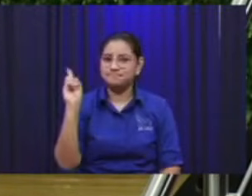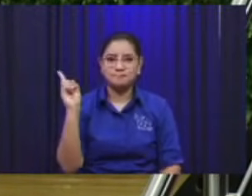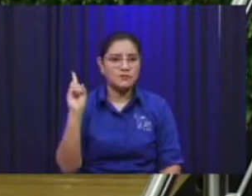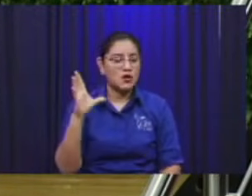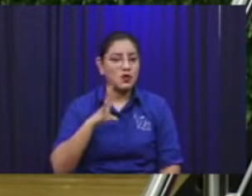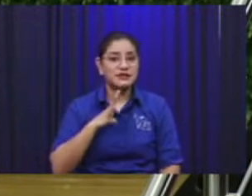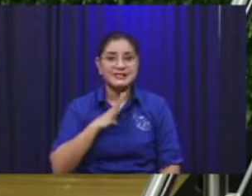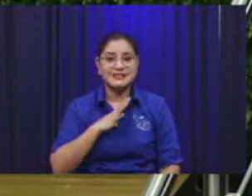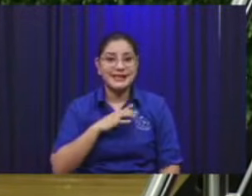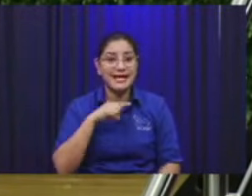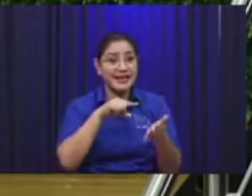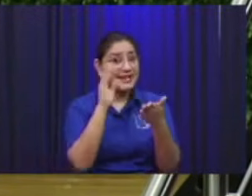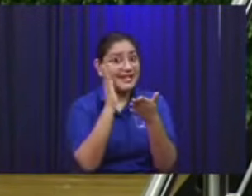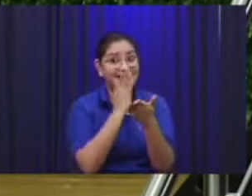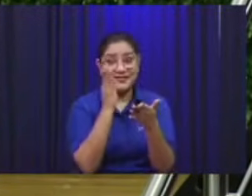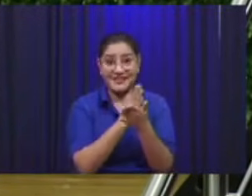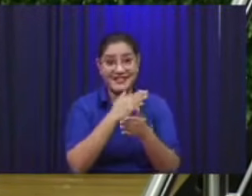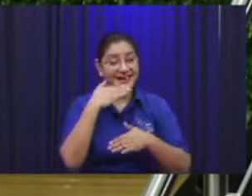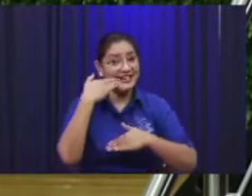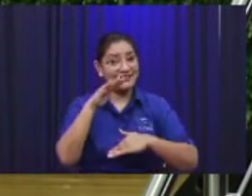no tiene